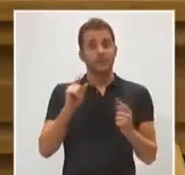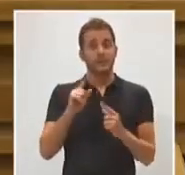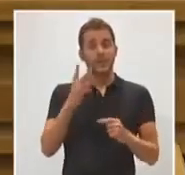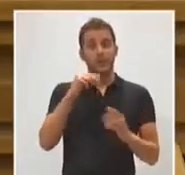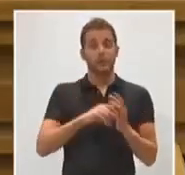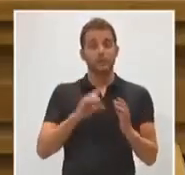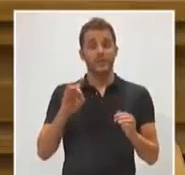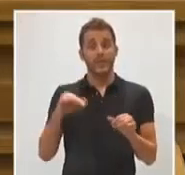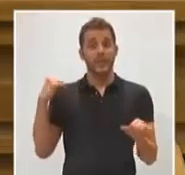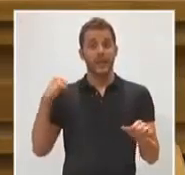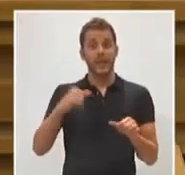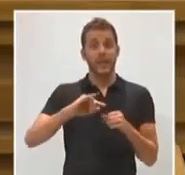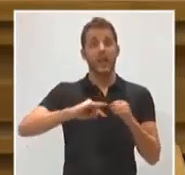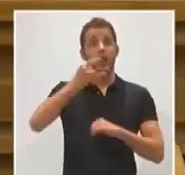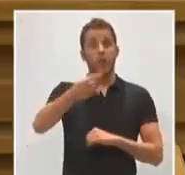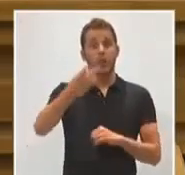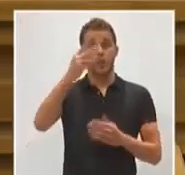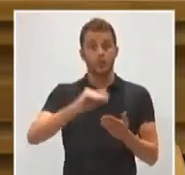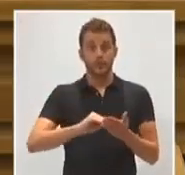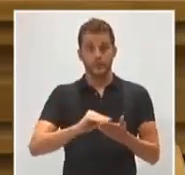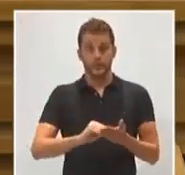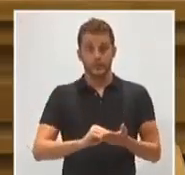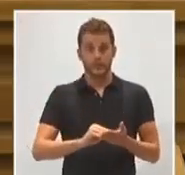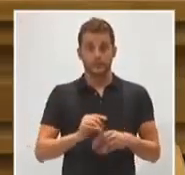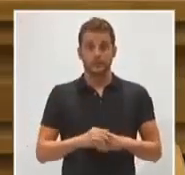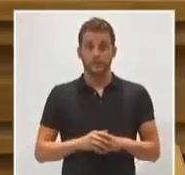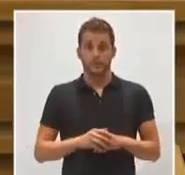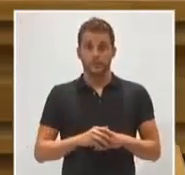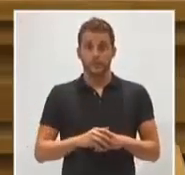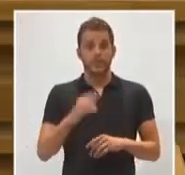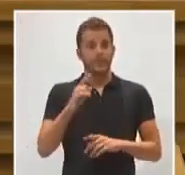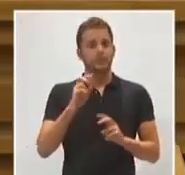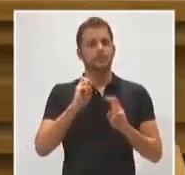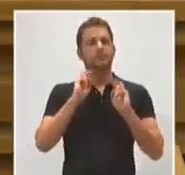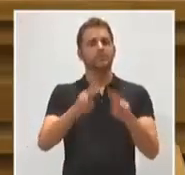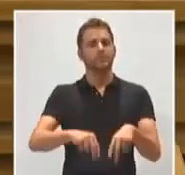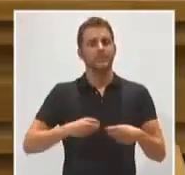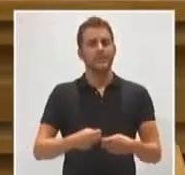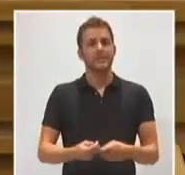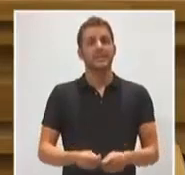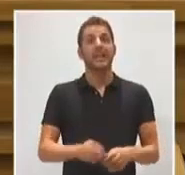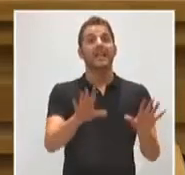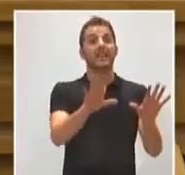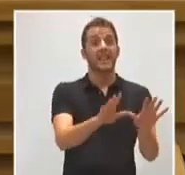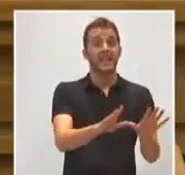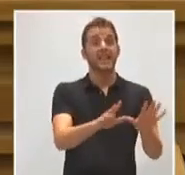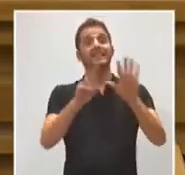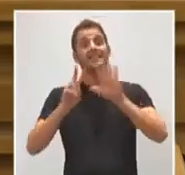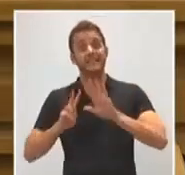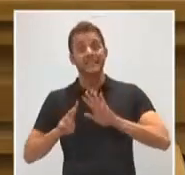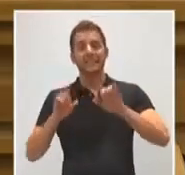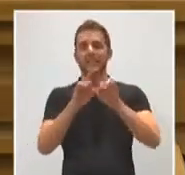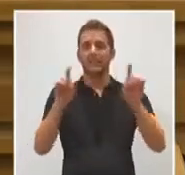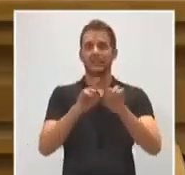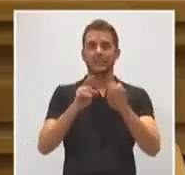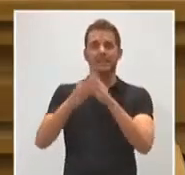literalmente se ha duplicado y se han recuperado para que lo tengamos claro 7 de cada 10 empresas de la que cerraron en